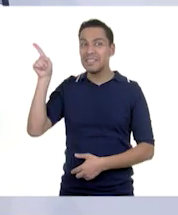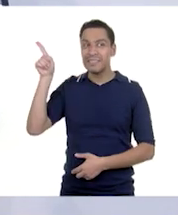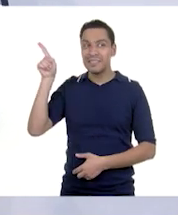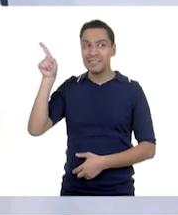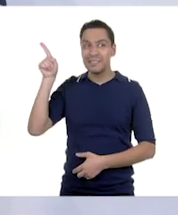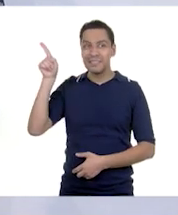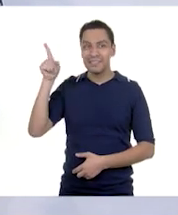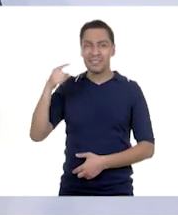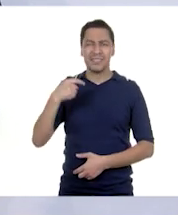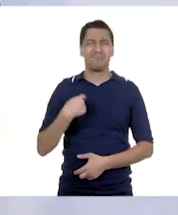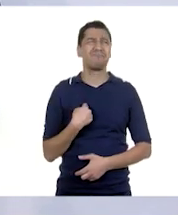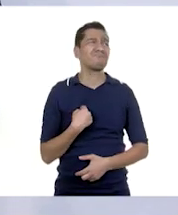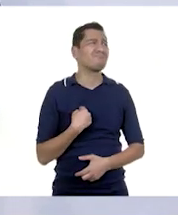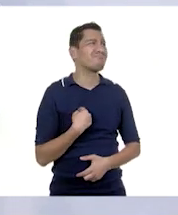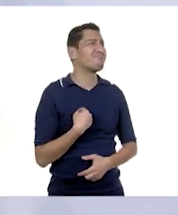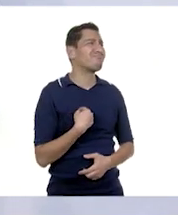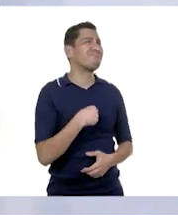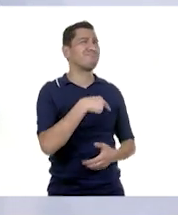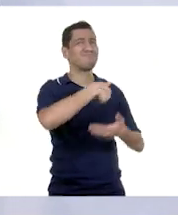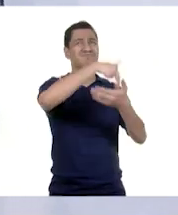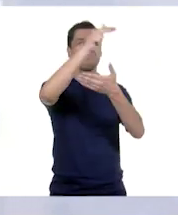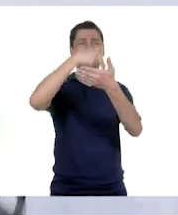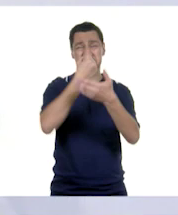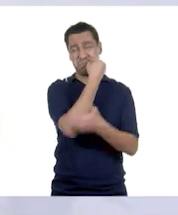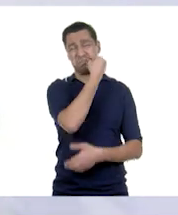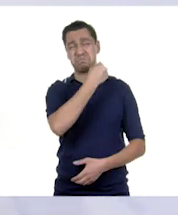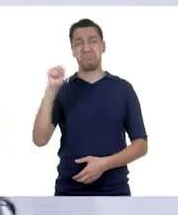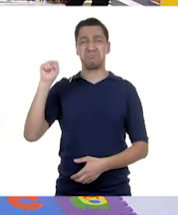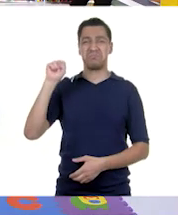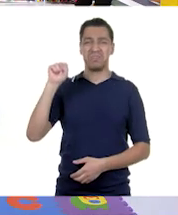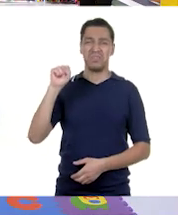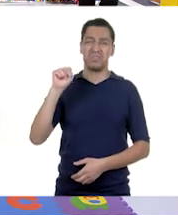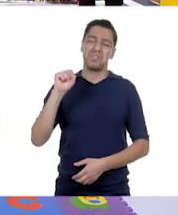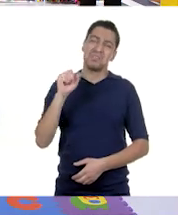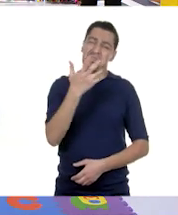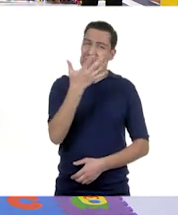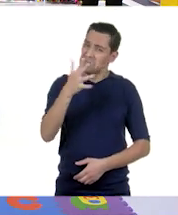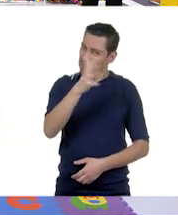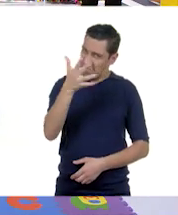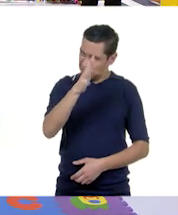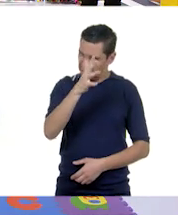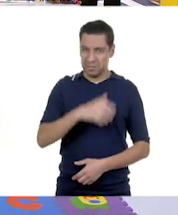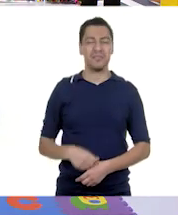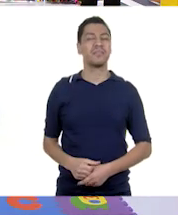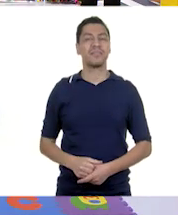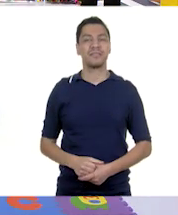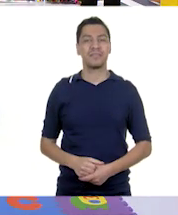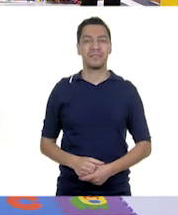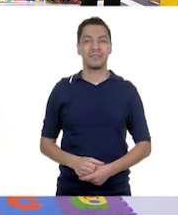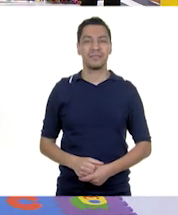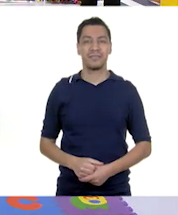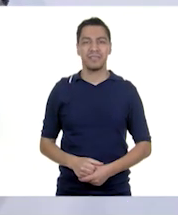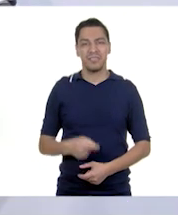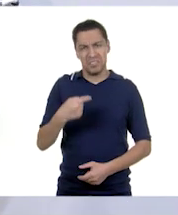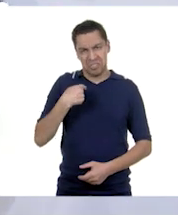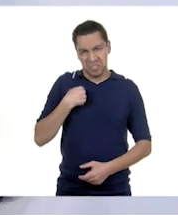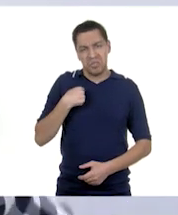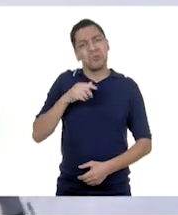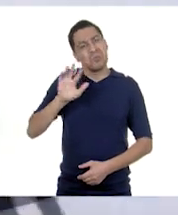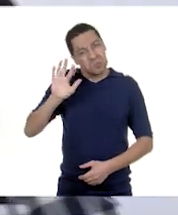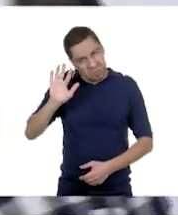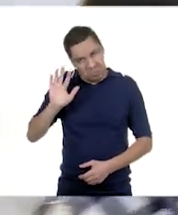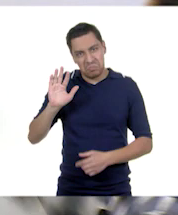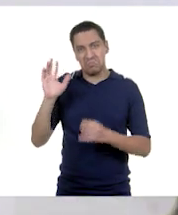muy conforme probablemente con mi Nochebuena, pero bueno, creo que a mí sí me estoy